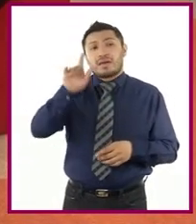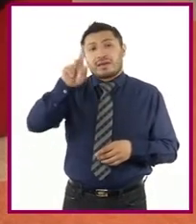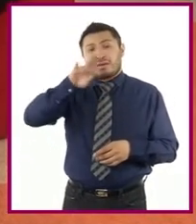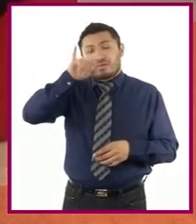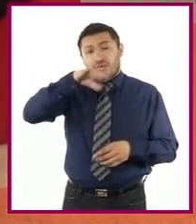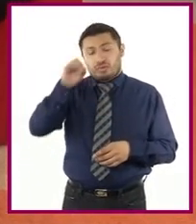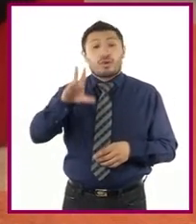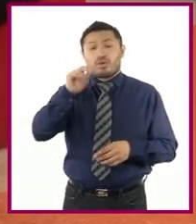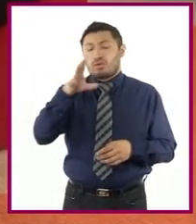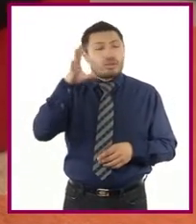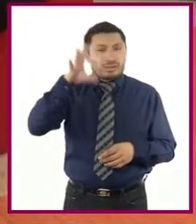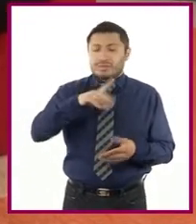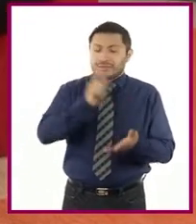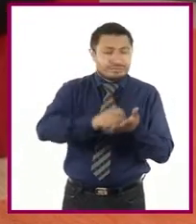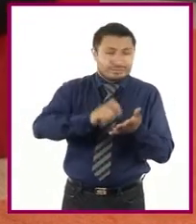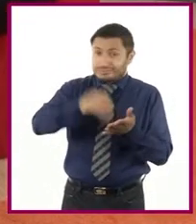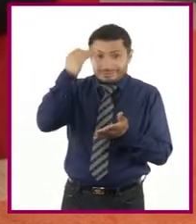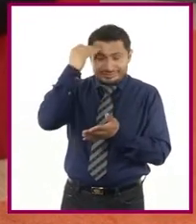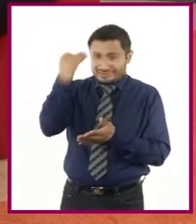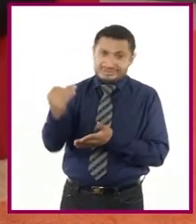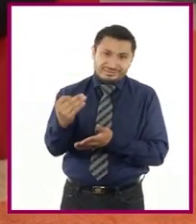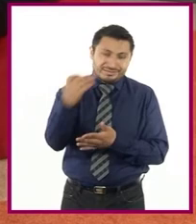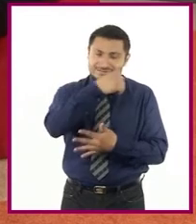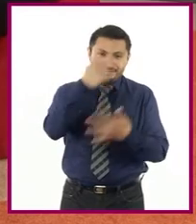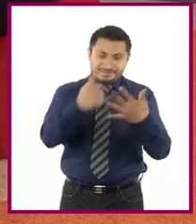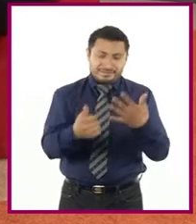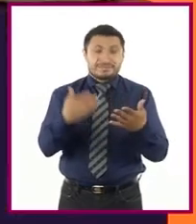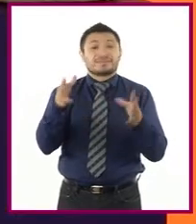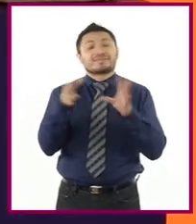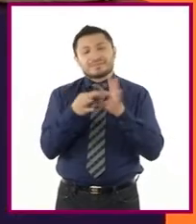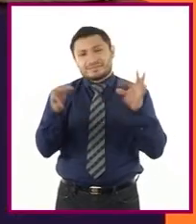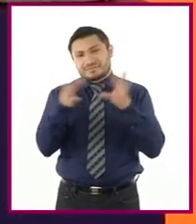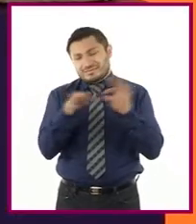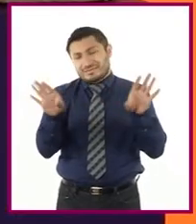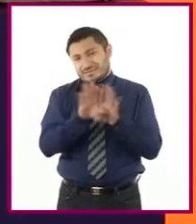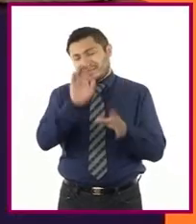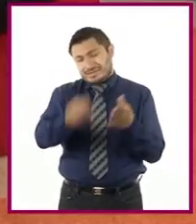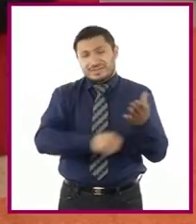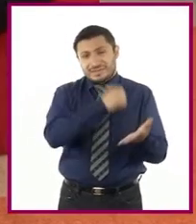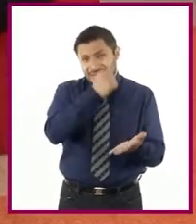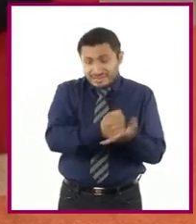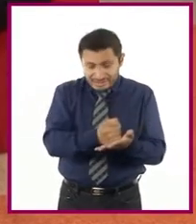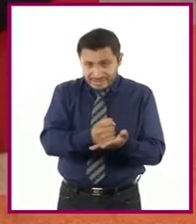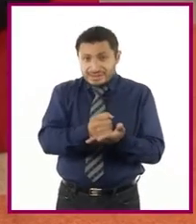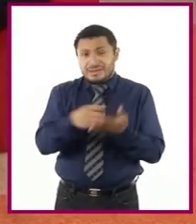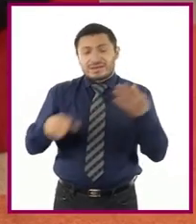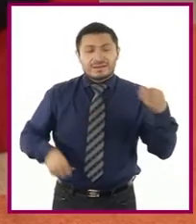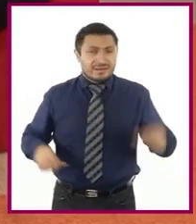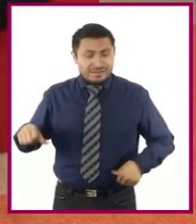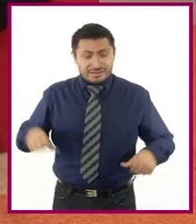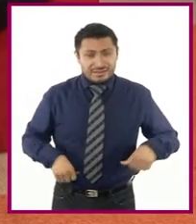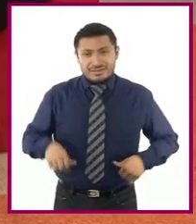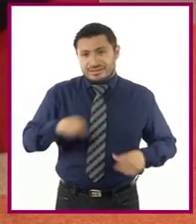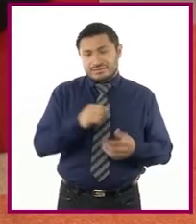de cada acción. Ahora sí te explico cómo se simbolizan las acciones en el